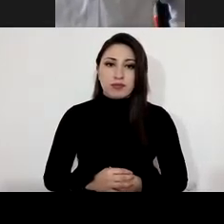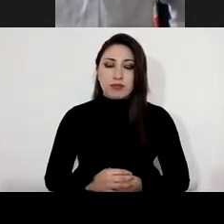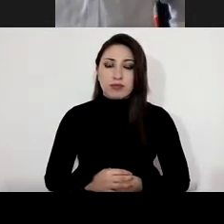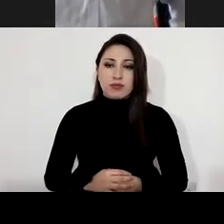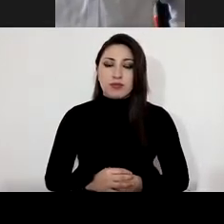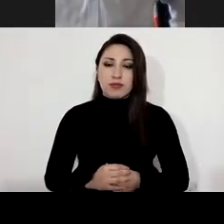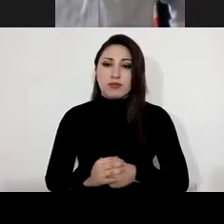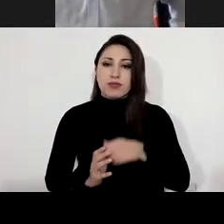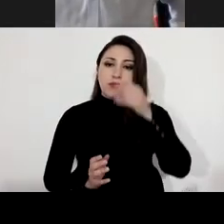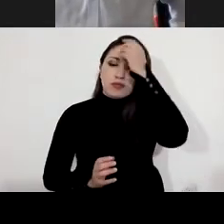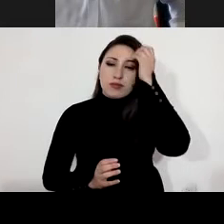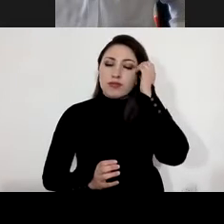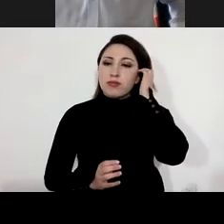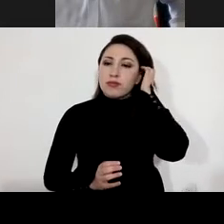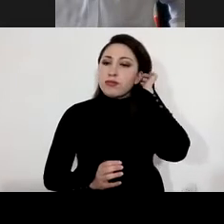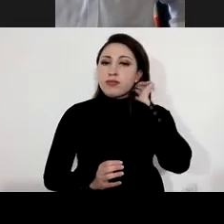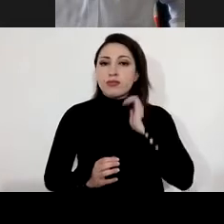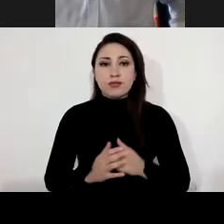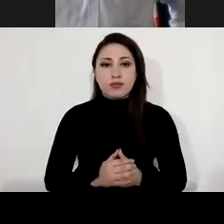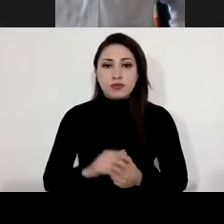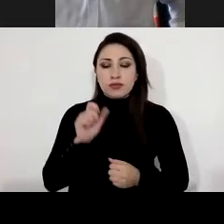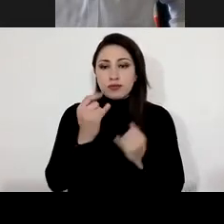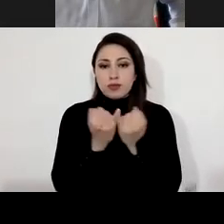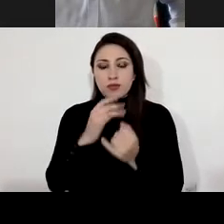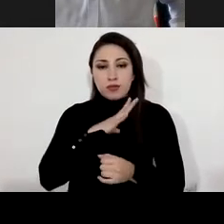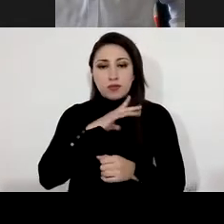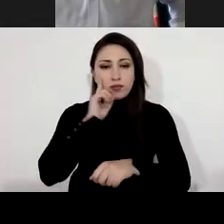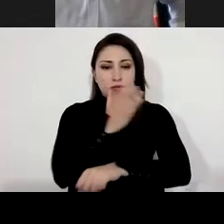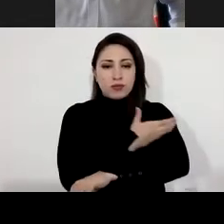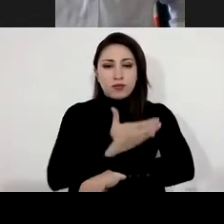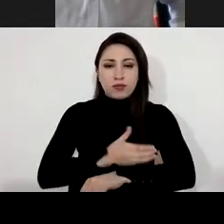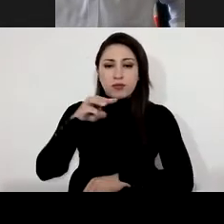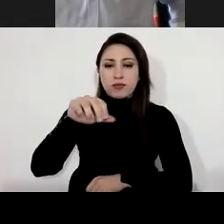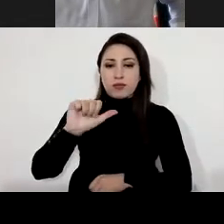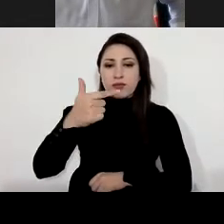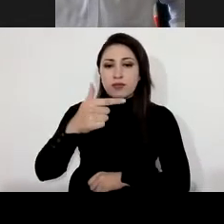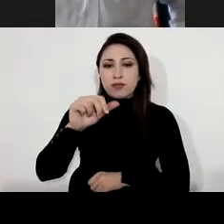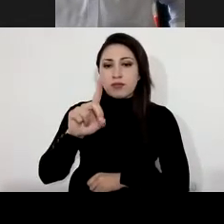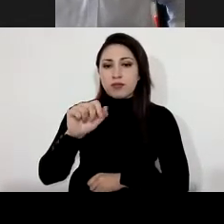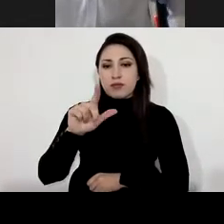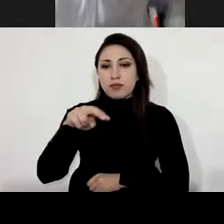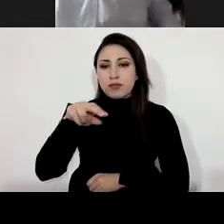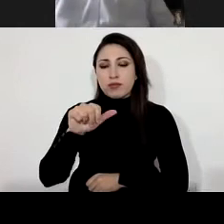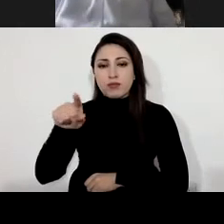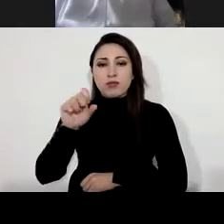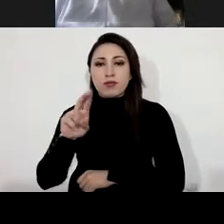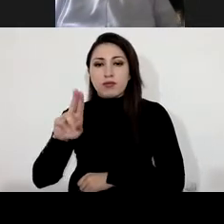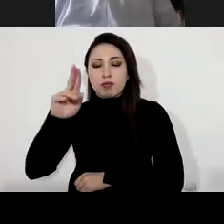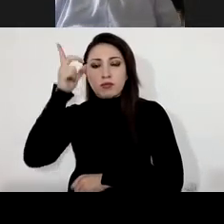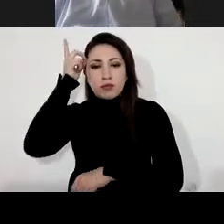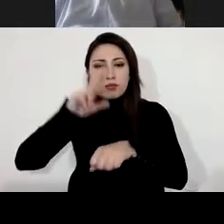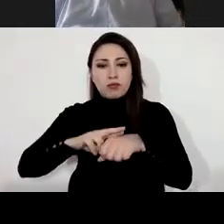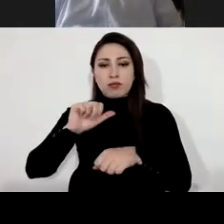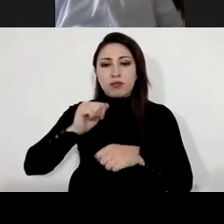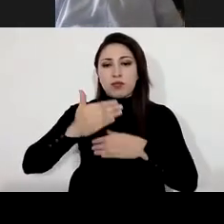También entiendo está la compañía de la licenciada Magdalena Ríos López, subdirectora del Archivo Central, en su carácter